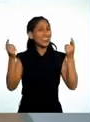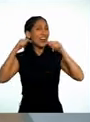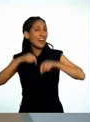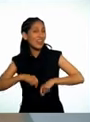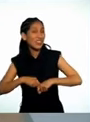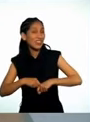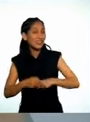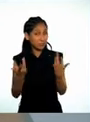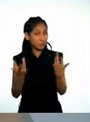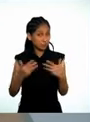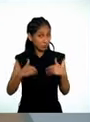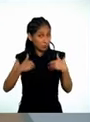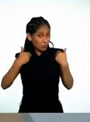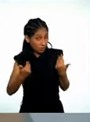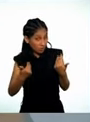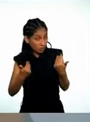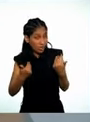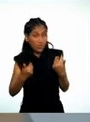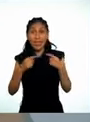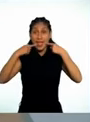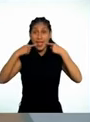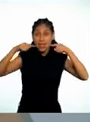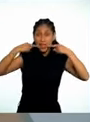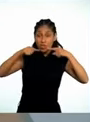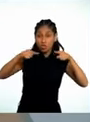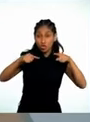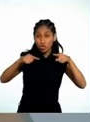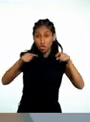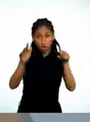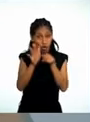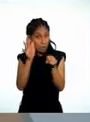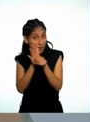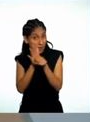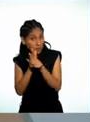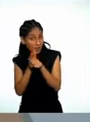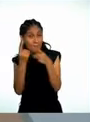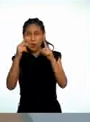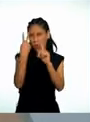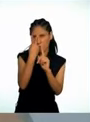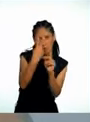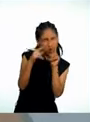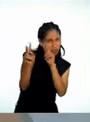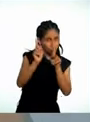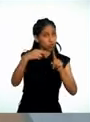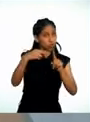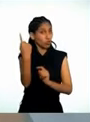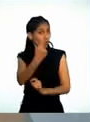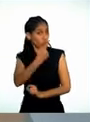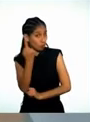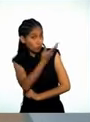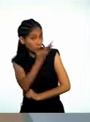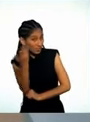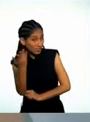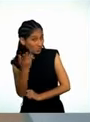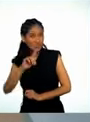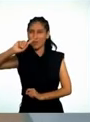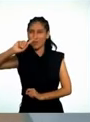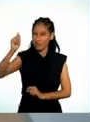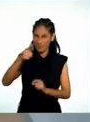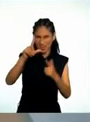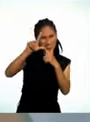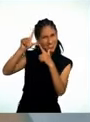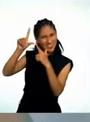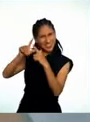creen que podrían completar el anuncio sin ver las palabras ahora solo veremos las primeras letras de algunas